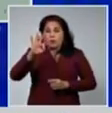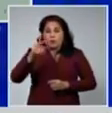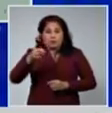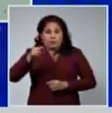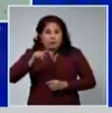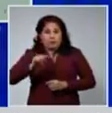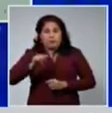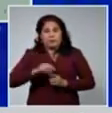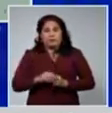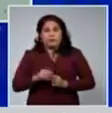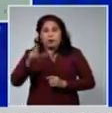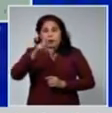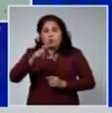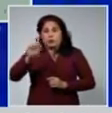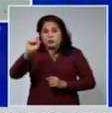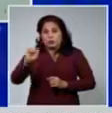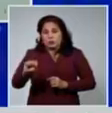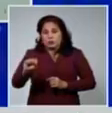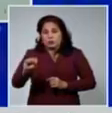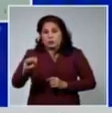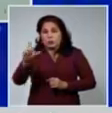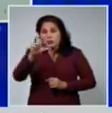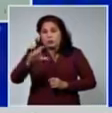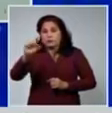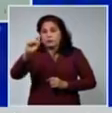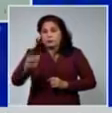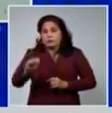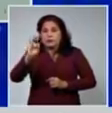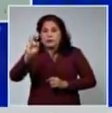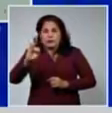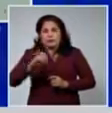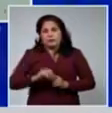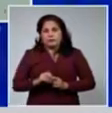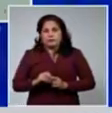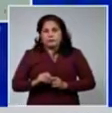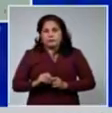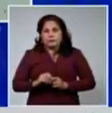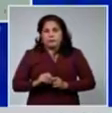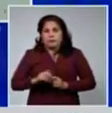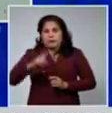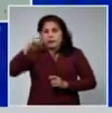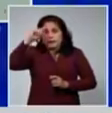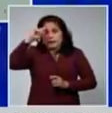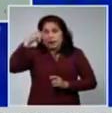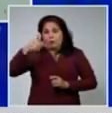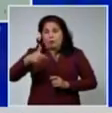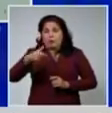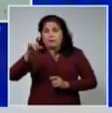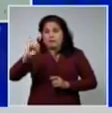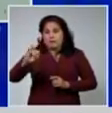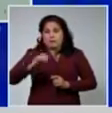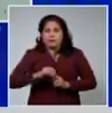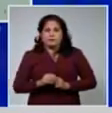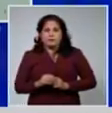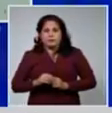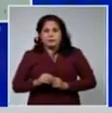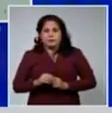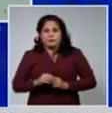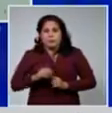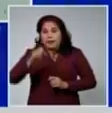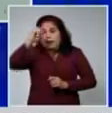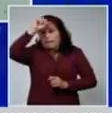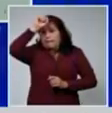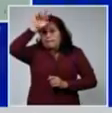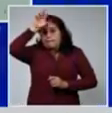conservación de consolación del súper 7 san juan y martínez con 6 las minas de matahambre